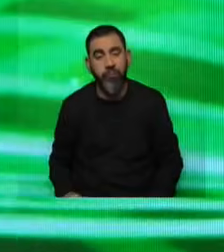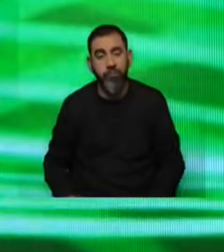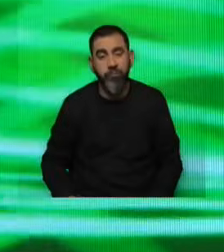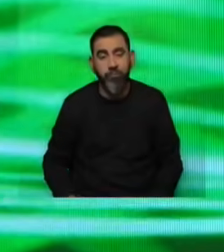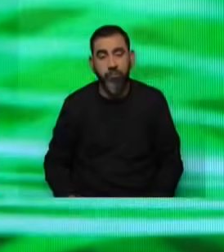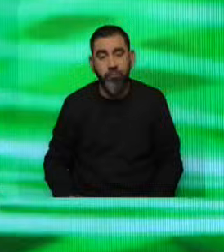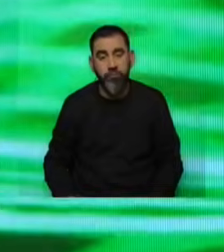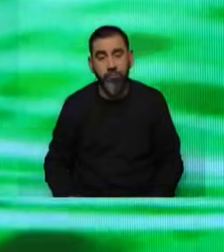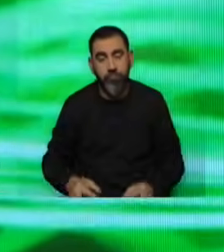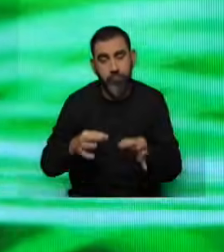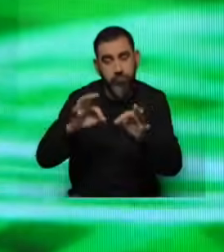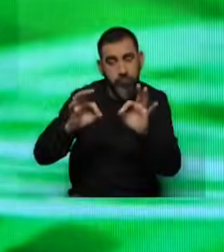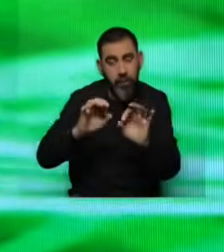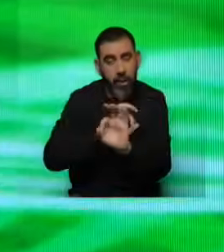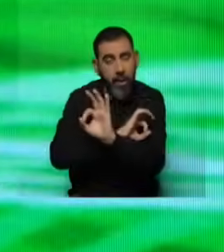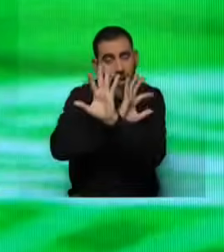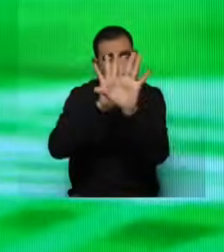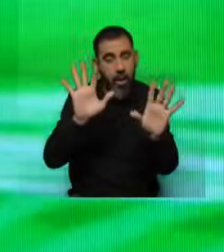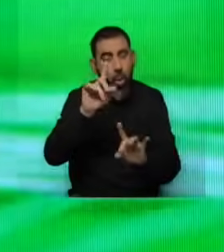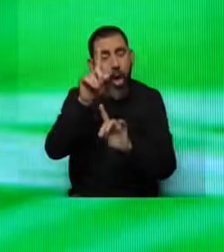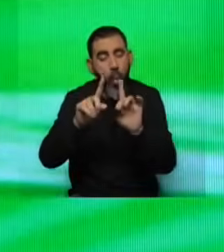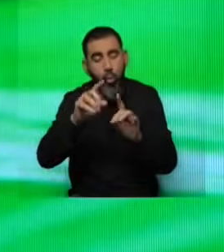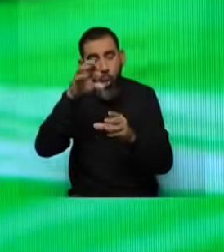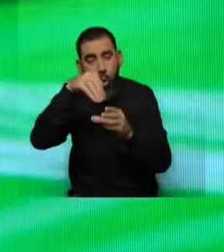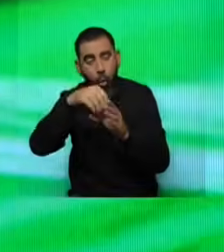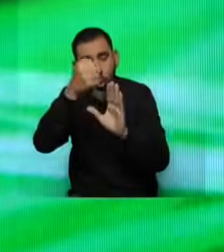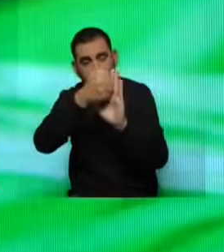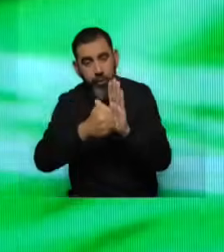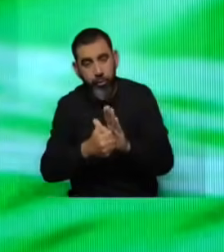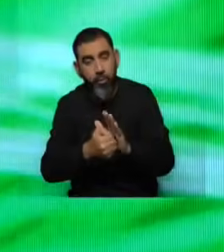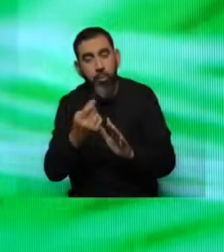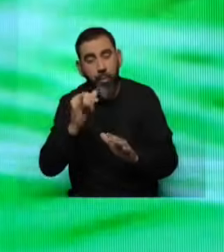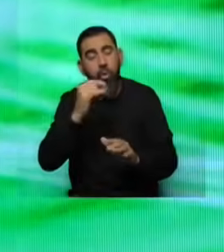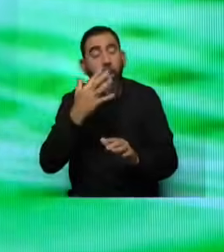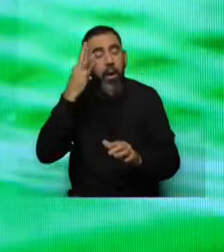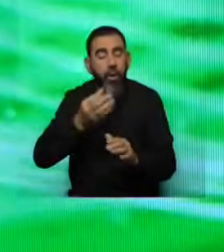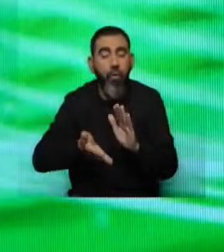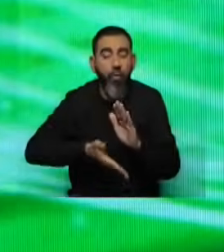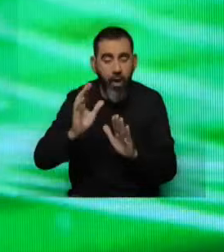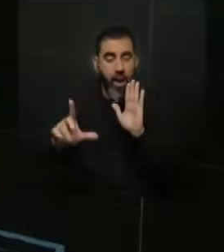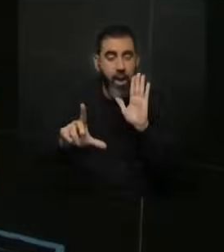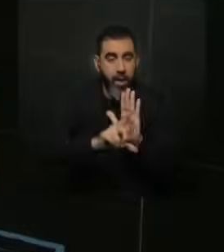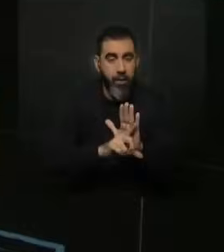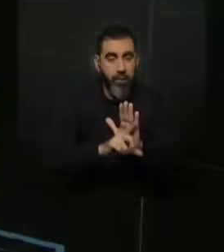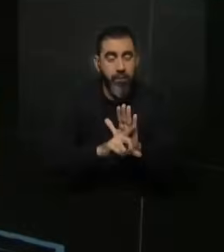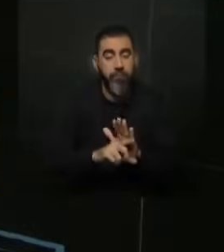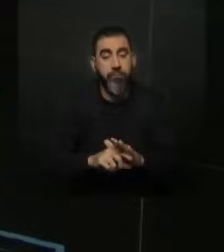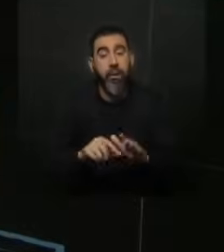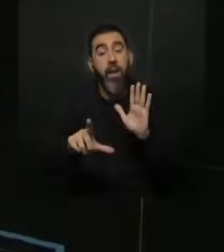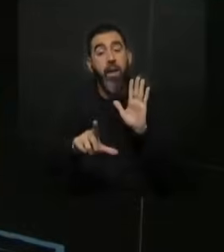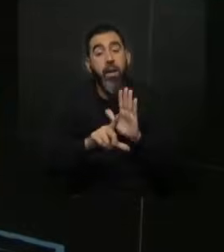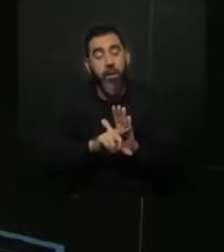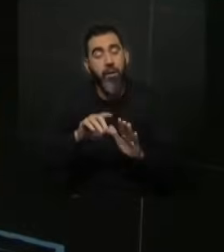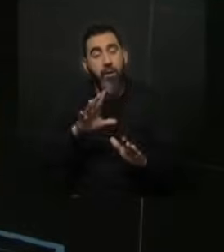a la redacción para que quede un poco más claro alguno de sus contenidos pero pero yo creo que va a haber ley que eso es lo importante eso es la noticia que esa ley va a